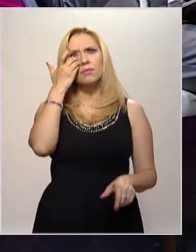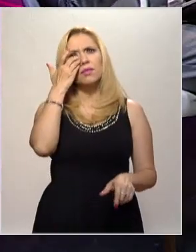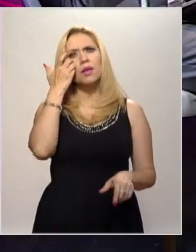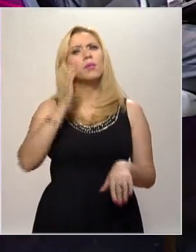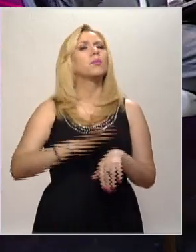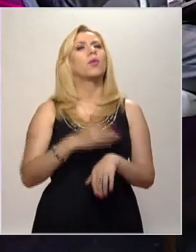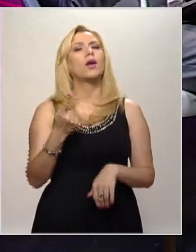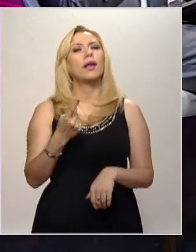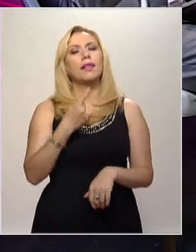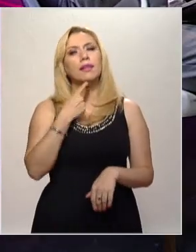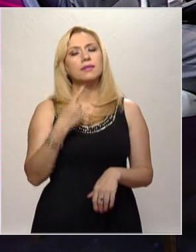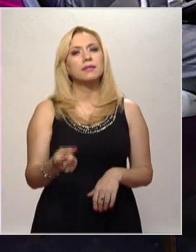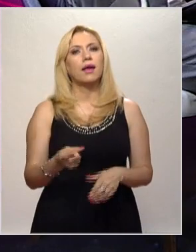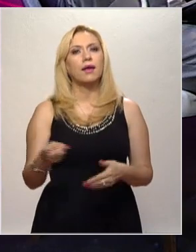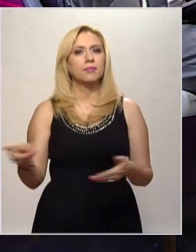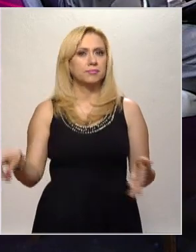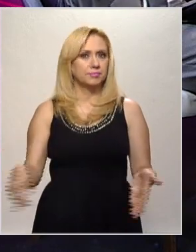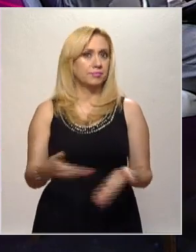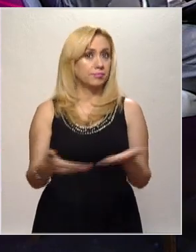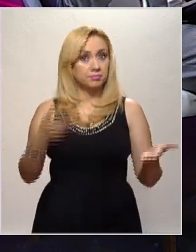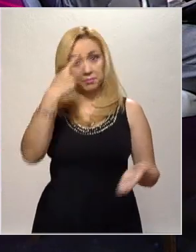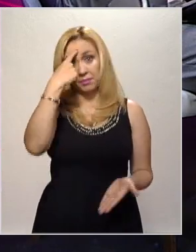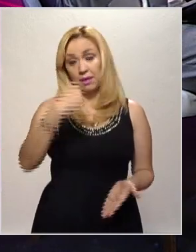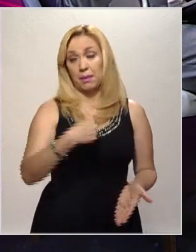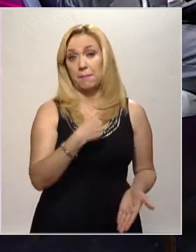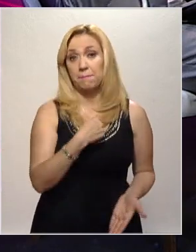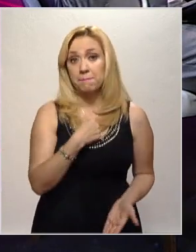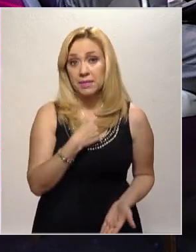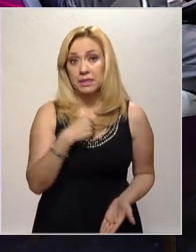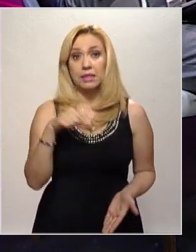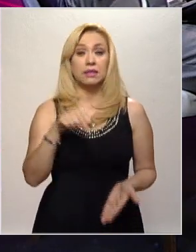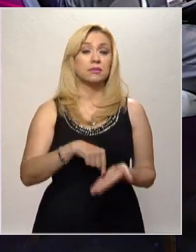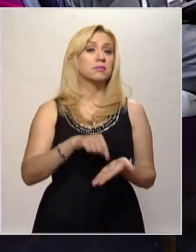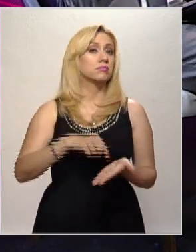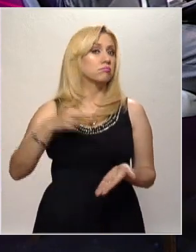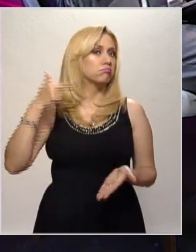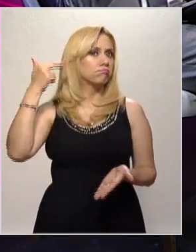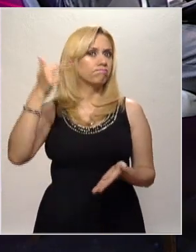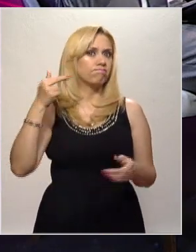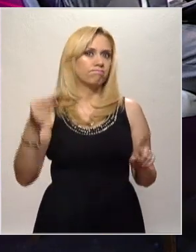que de lo que se ha puesto sobre la mesa, para mí ese es el escenario clave acá.